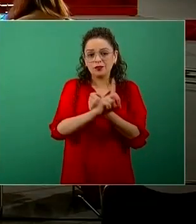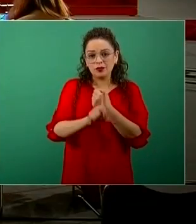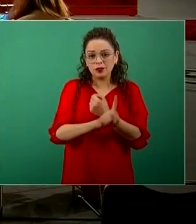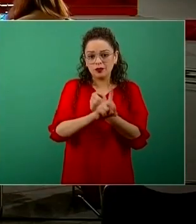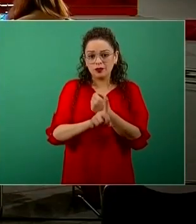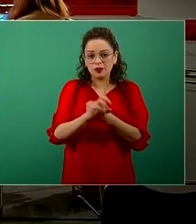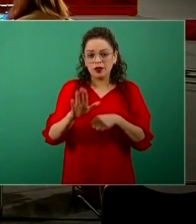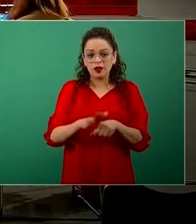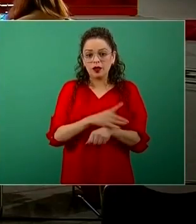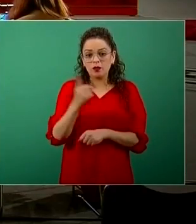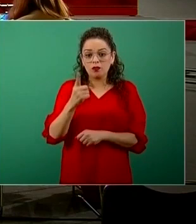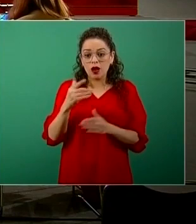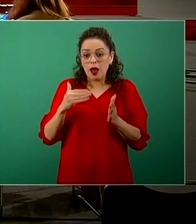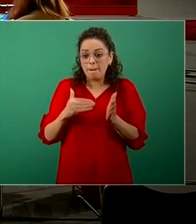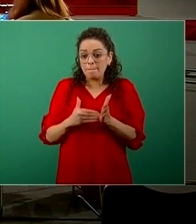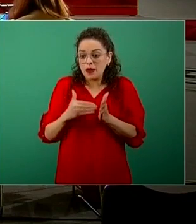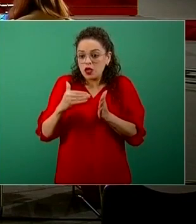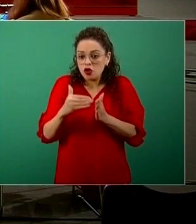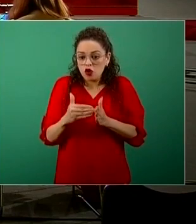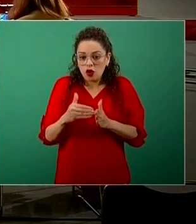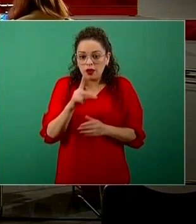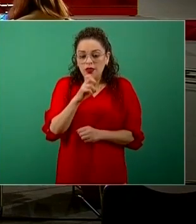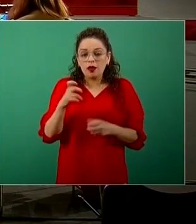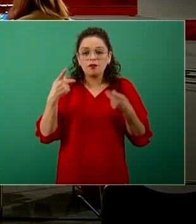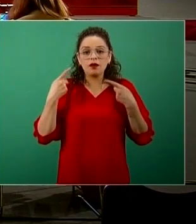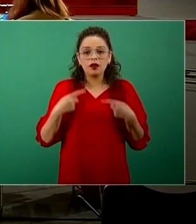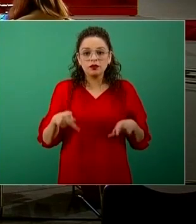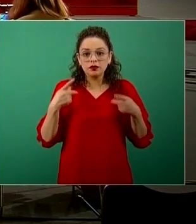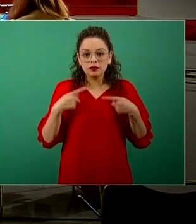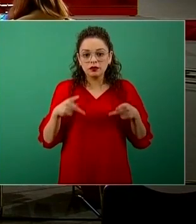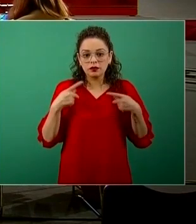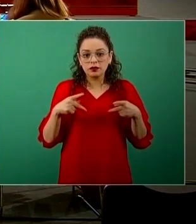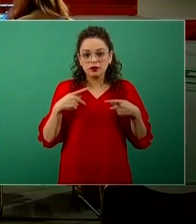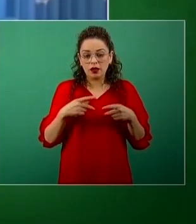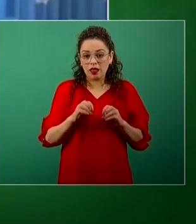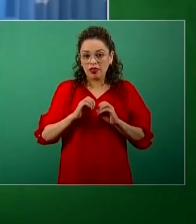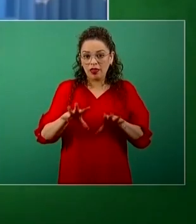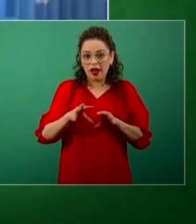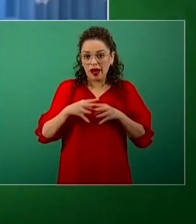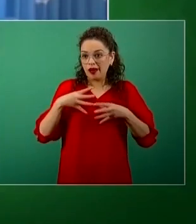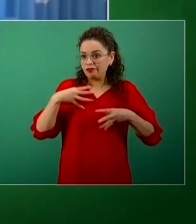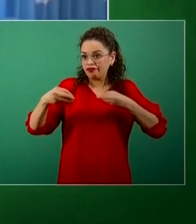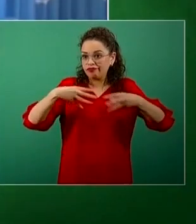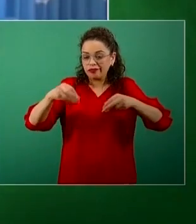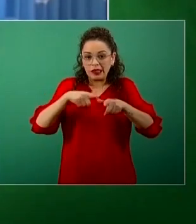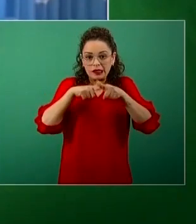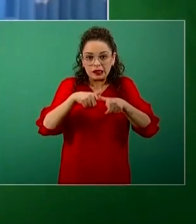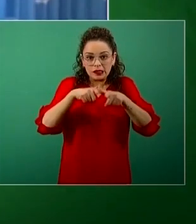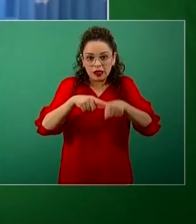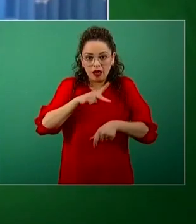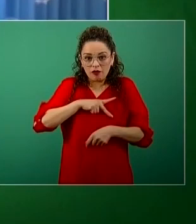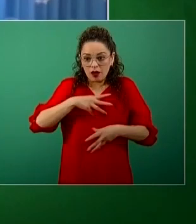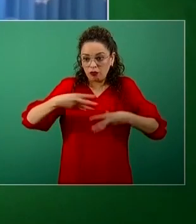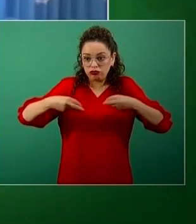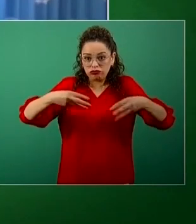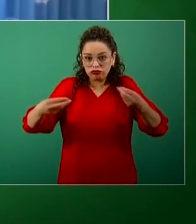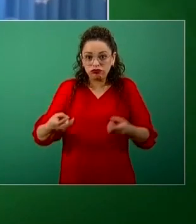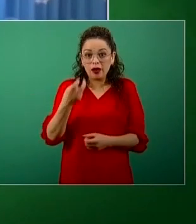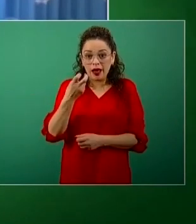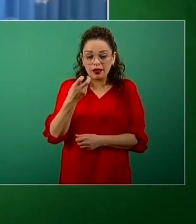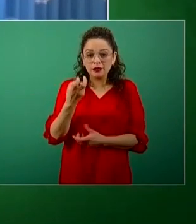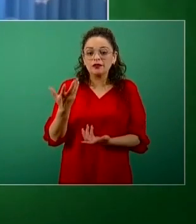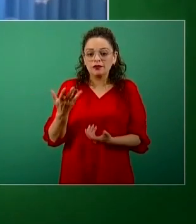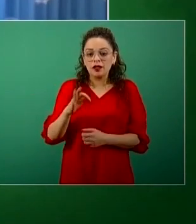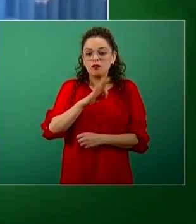en millones de seres humanos el virus y sin acceso a vacunas, se pueden crear y potenciar